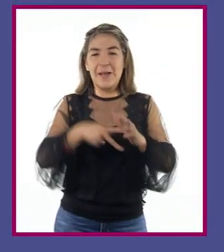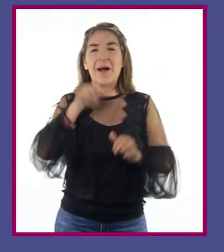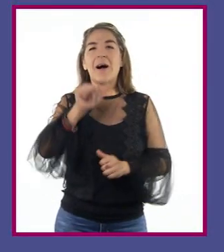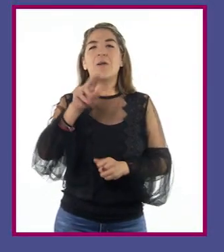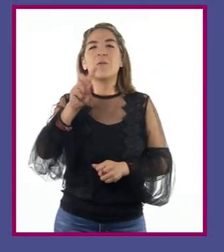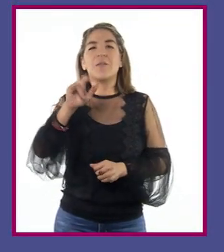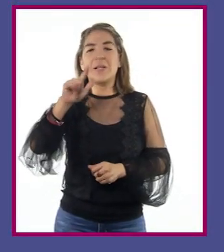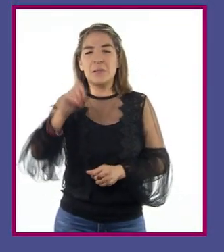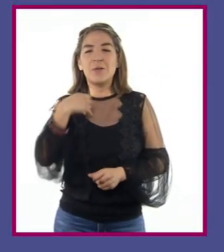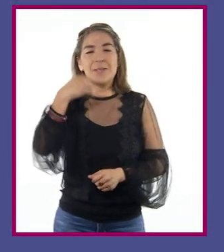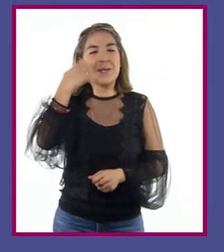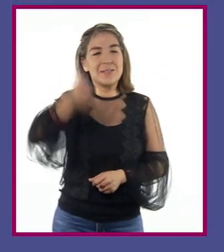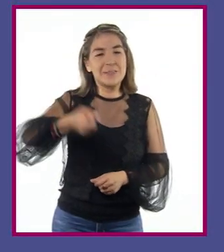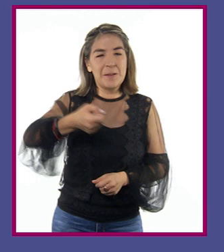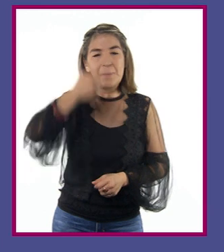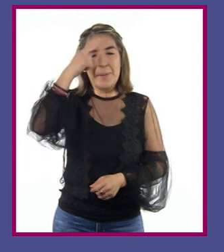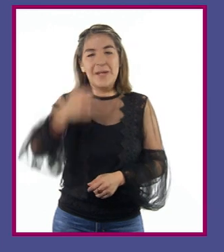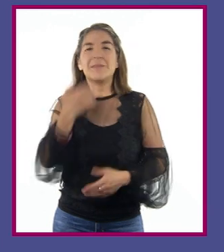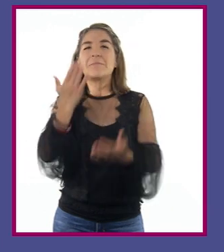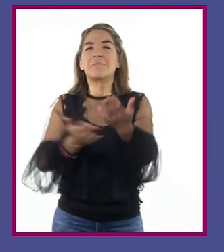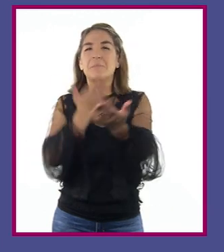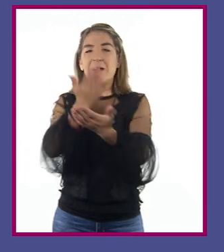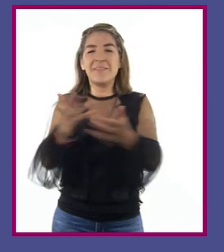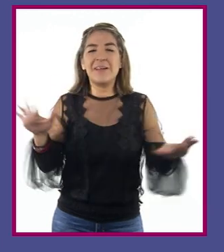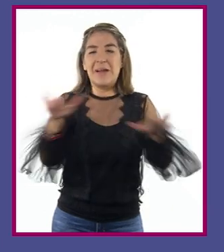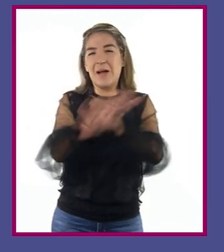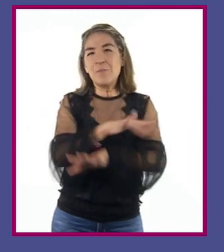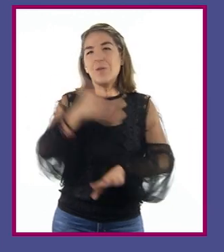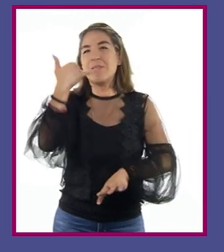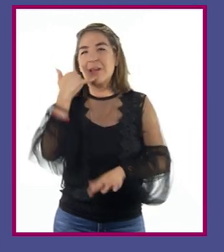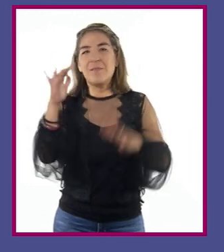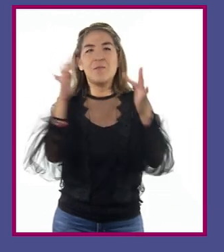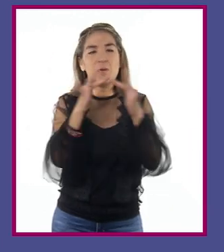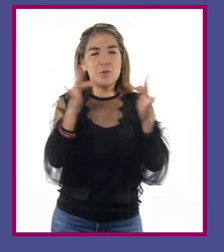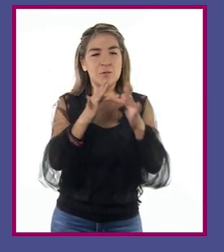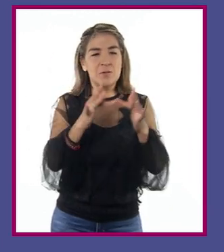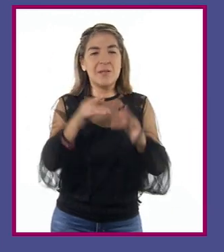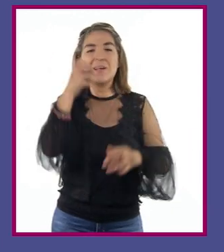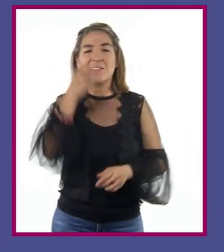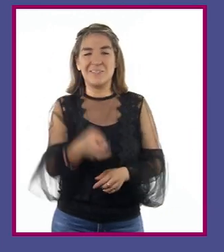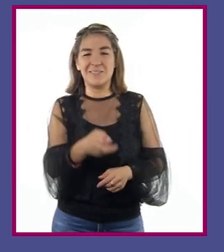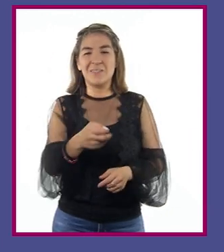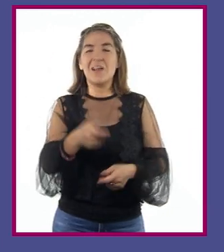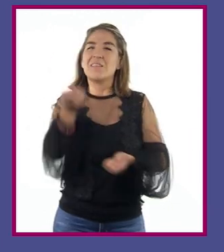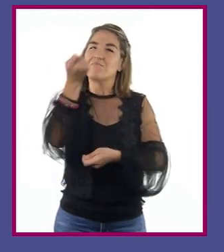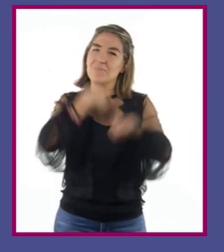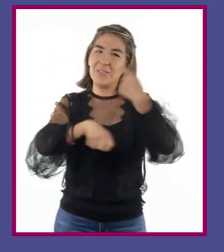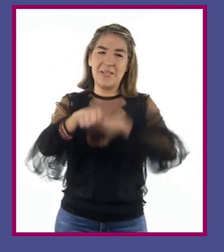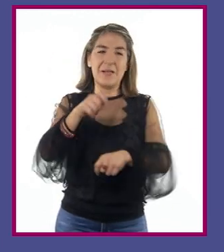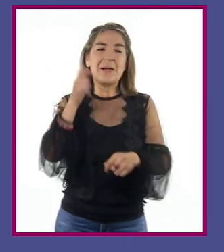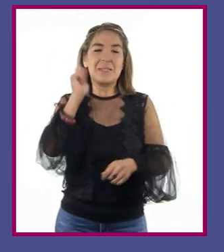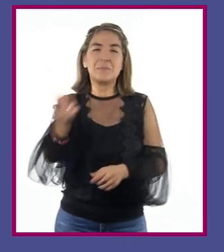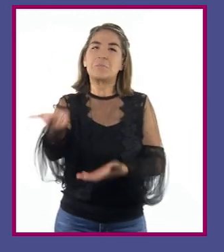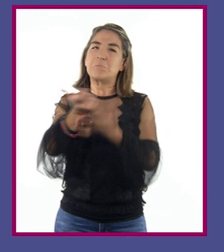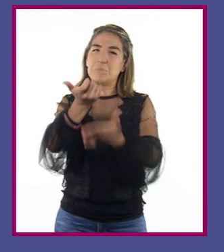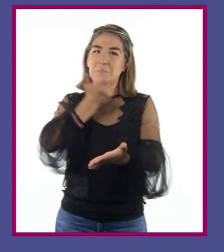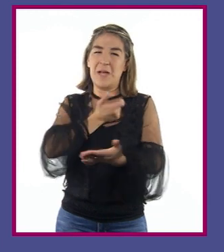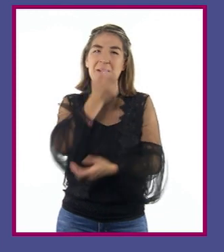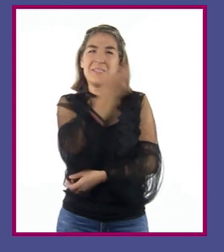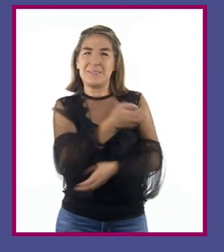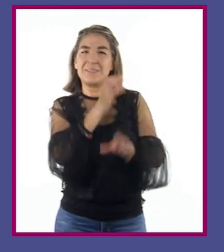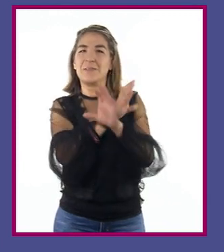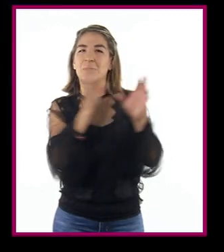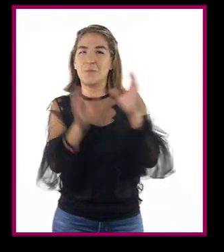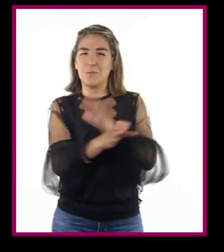para saludarle y solicitarle el cambio de un teléfono celular o bien la devolución del pago de ese